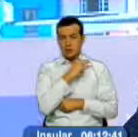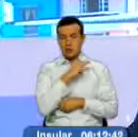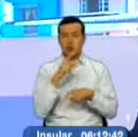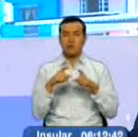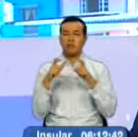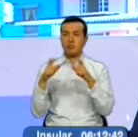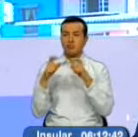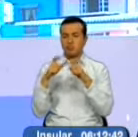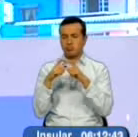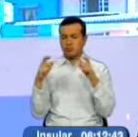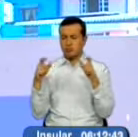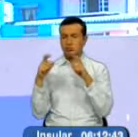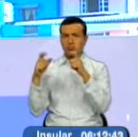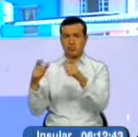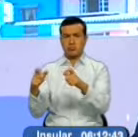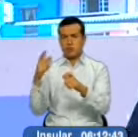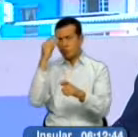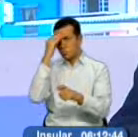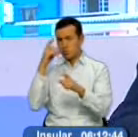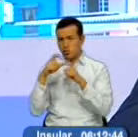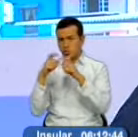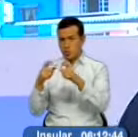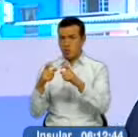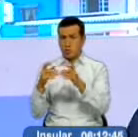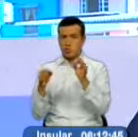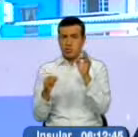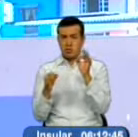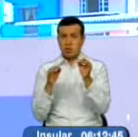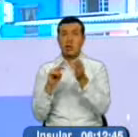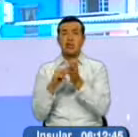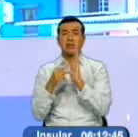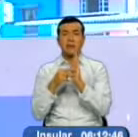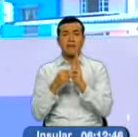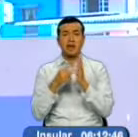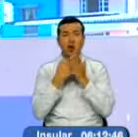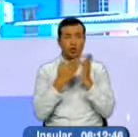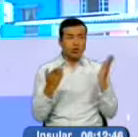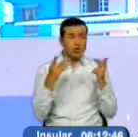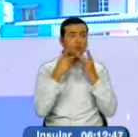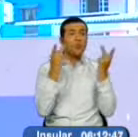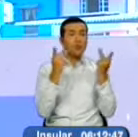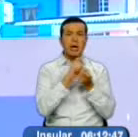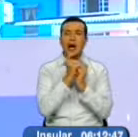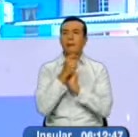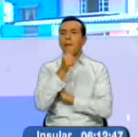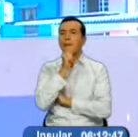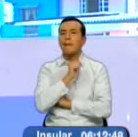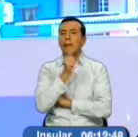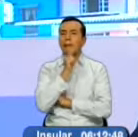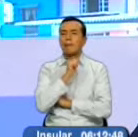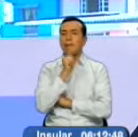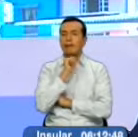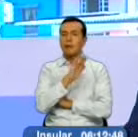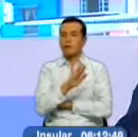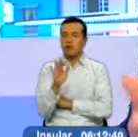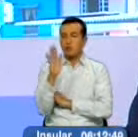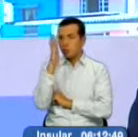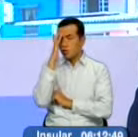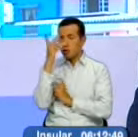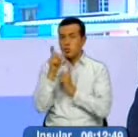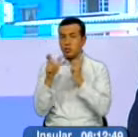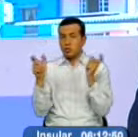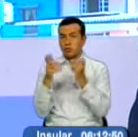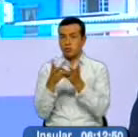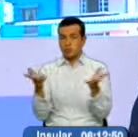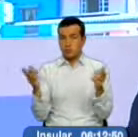ocurrió con este tipo de voucher educativo? Que finalmente es una privatización de lo público, de la educación pública. Lo que provocó